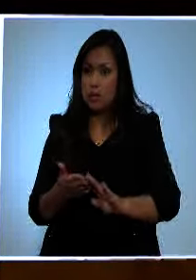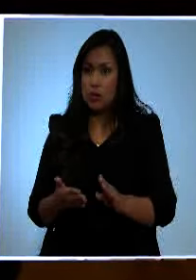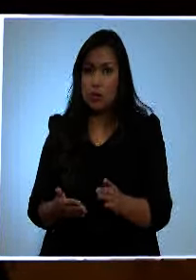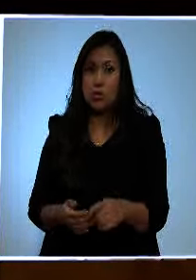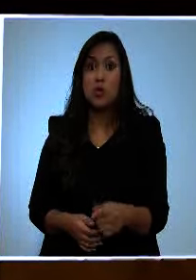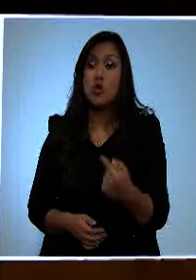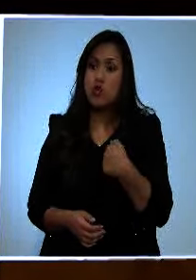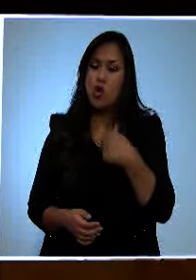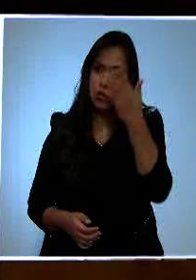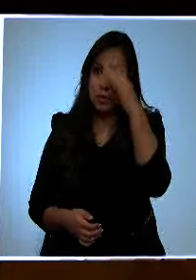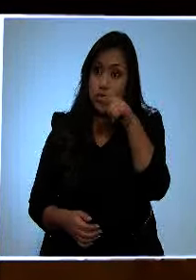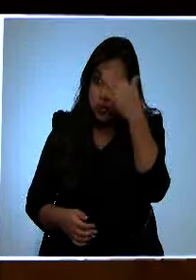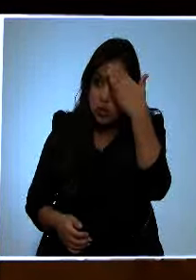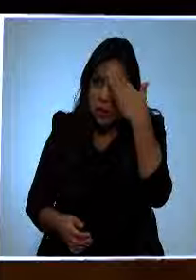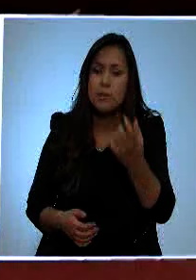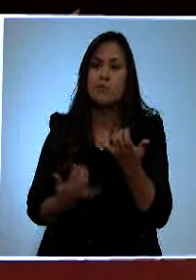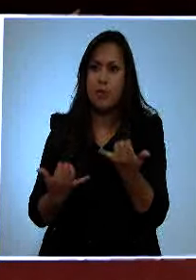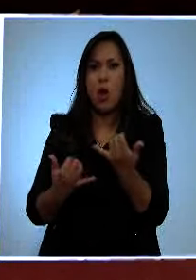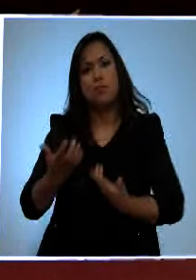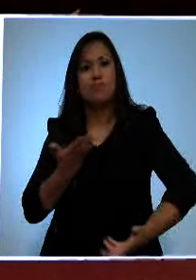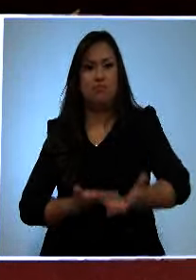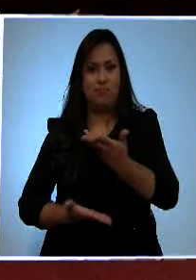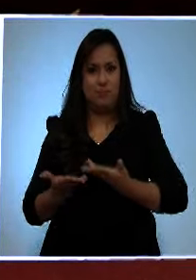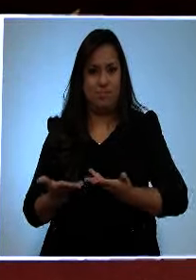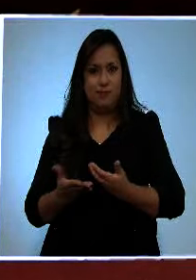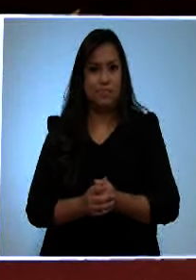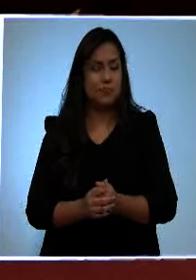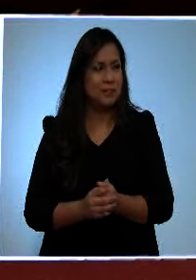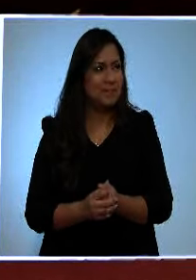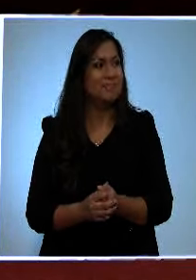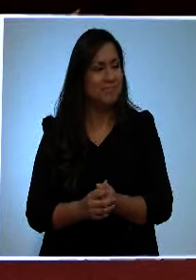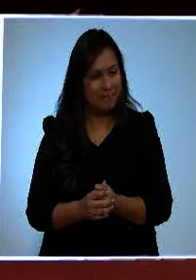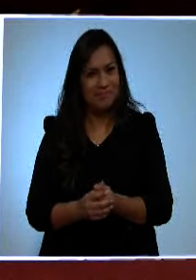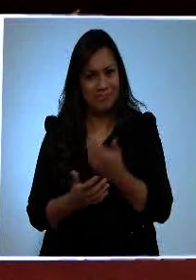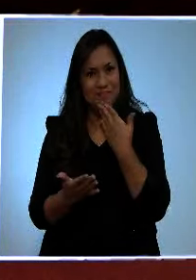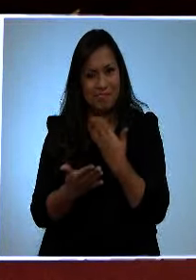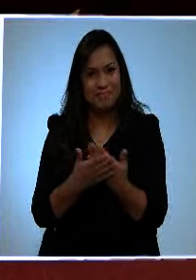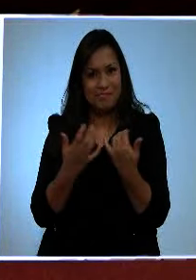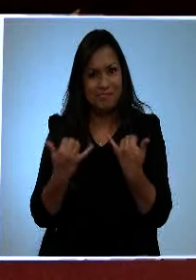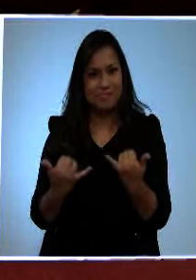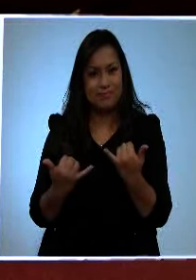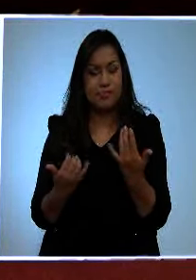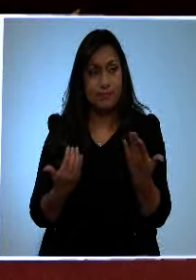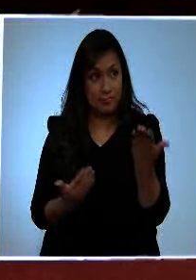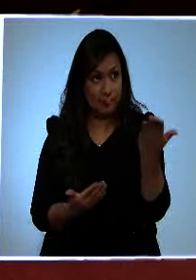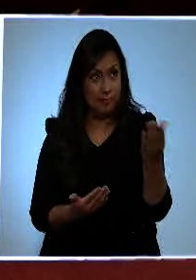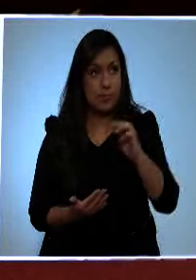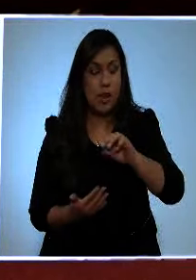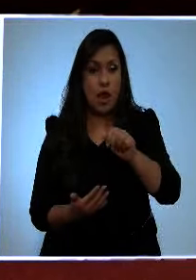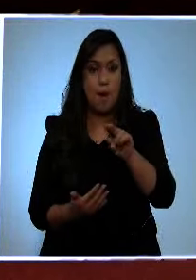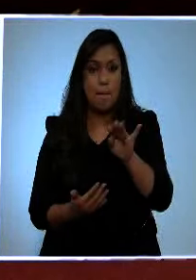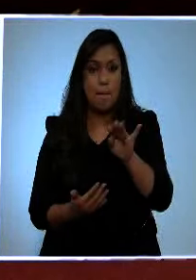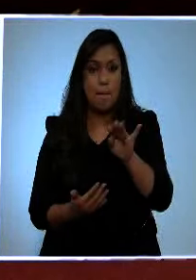cómo nos ayudamos muy bien y Nosotros hemos tenido acá nosotros a la doctora Alexandra martilla Gracias doctora por estar con nosotros aquí